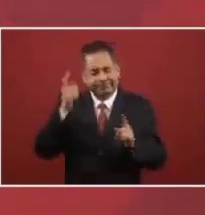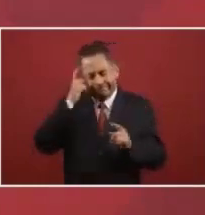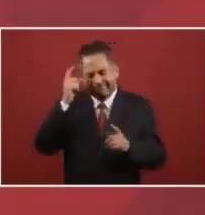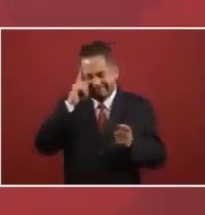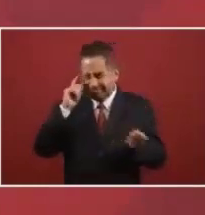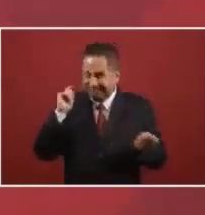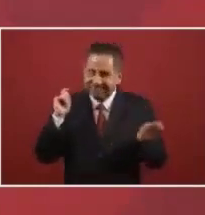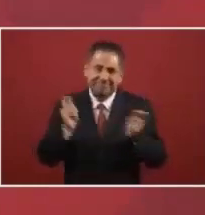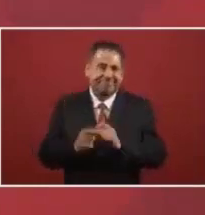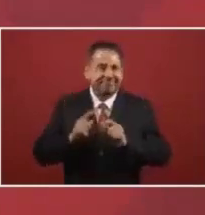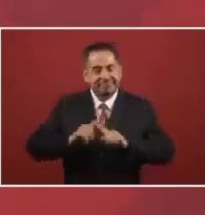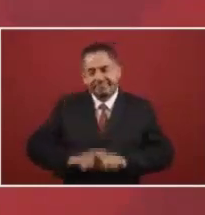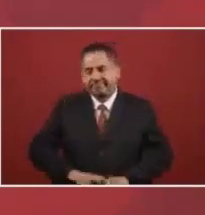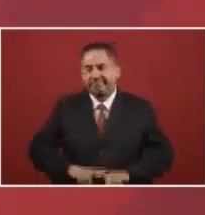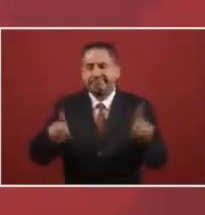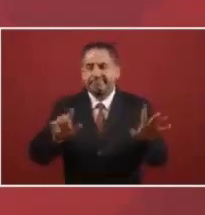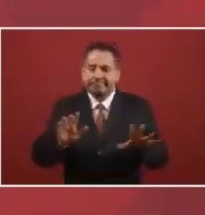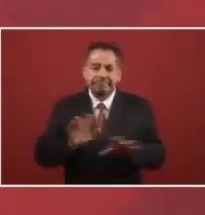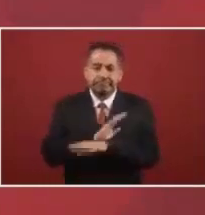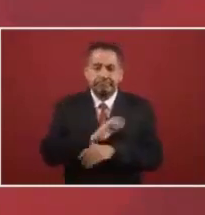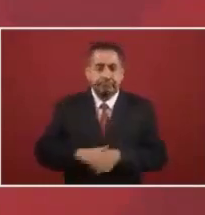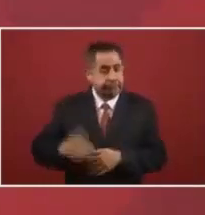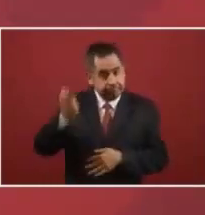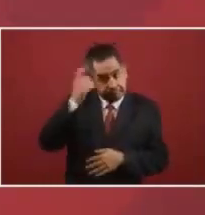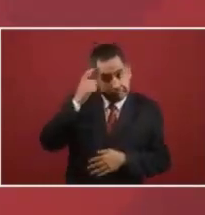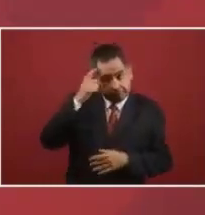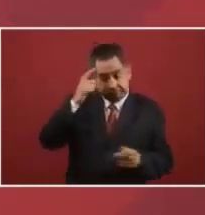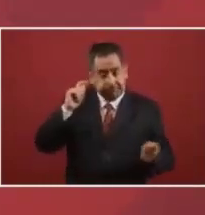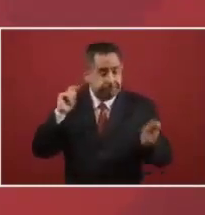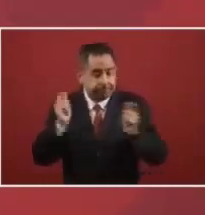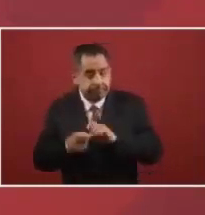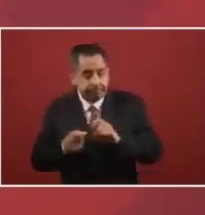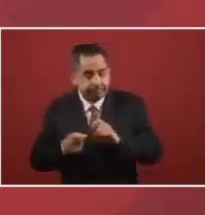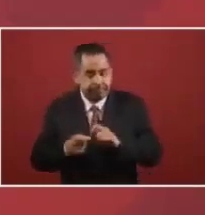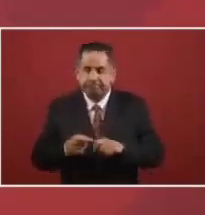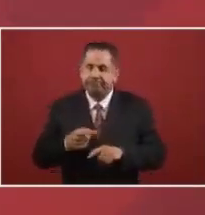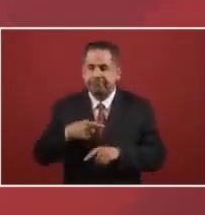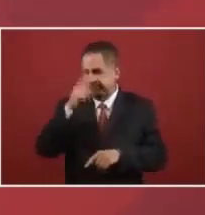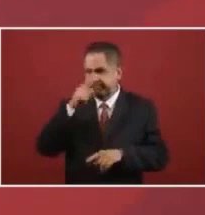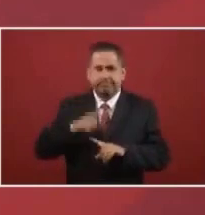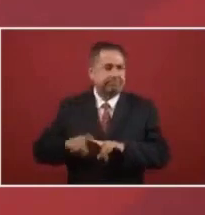mentalidad y cuando cambia la mentalidad del pueblo cambia todo